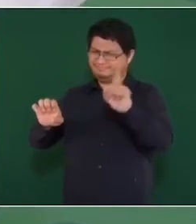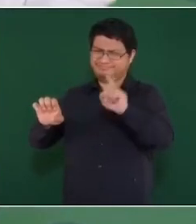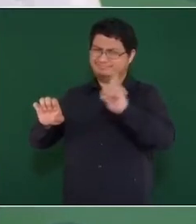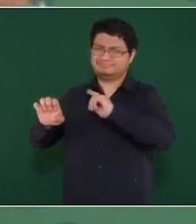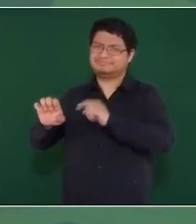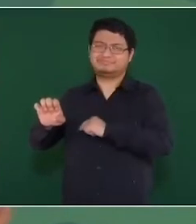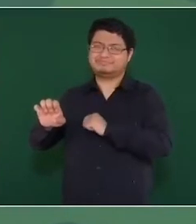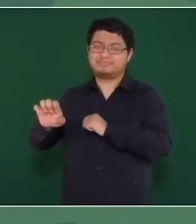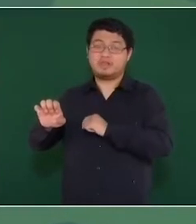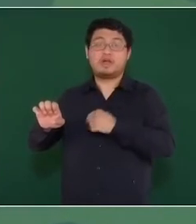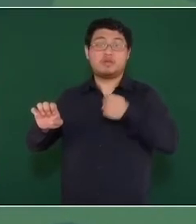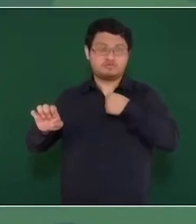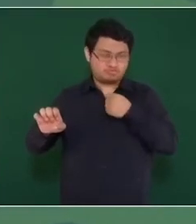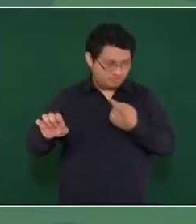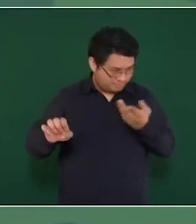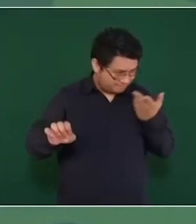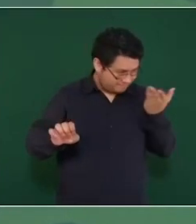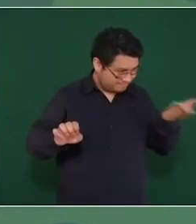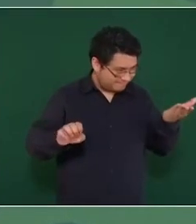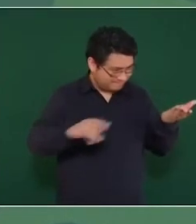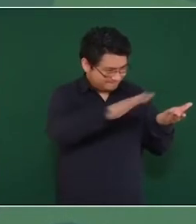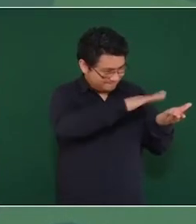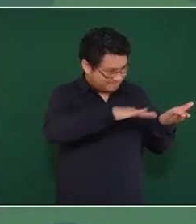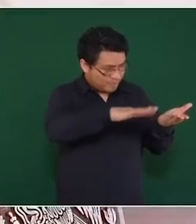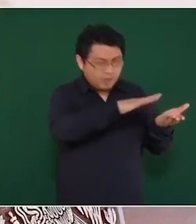llegué a la presidencia por el pueblo.